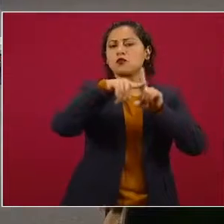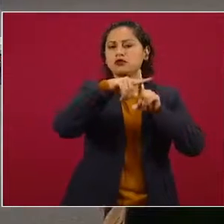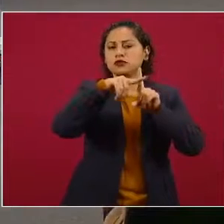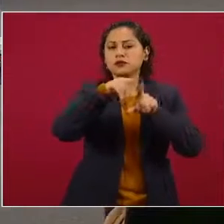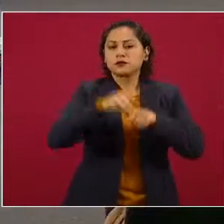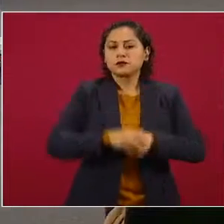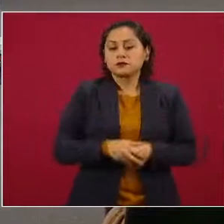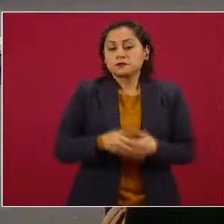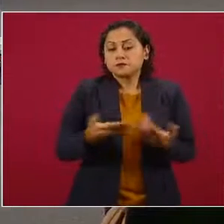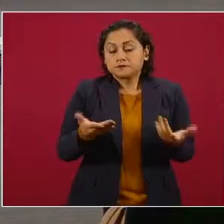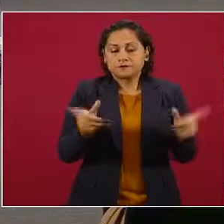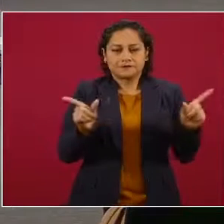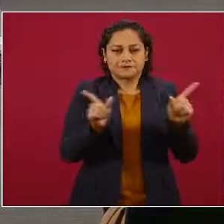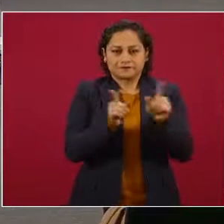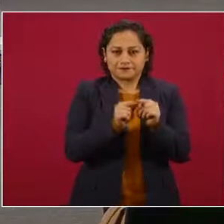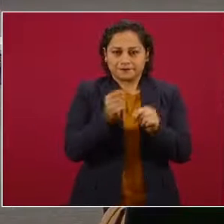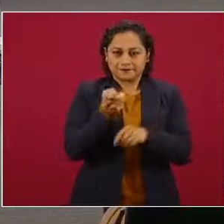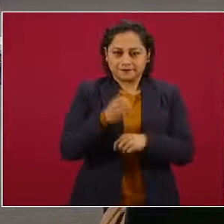Básicamente.